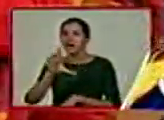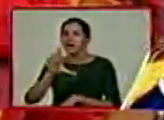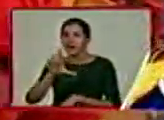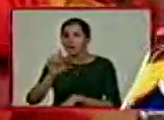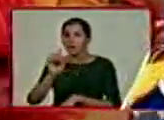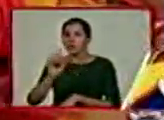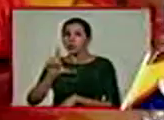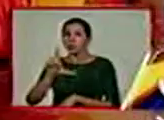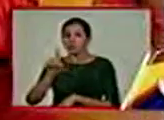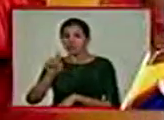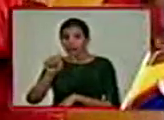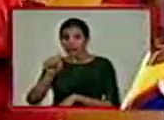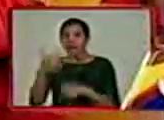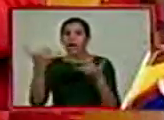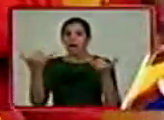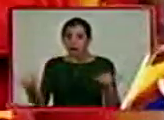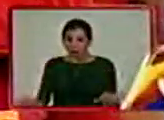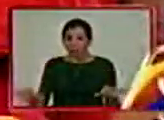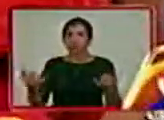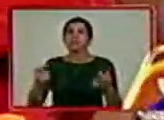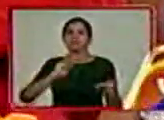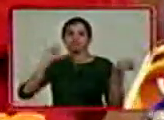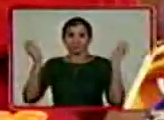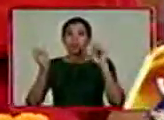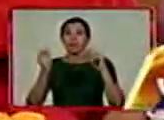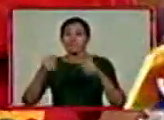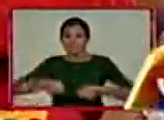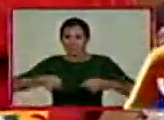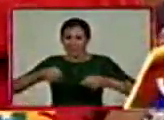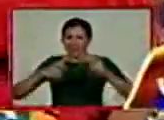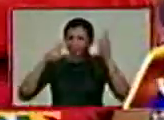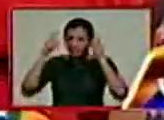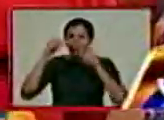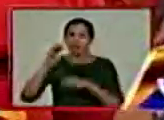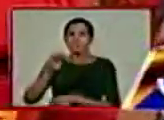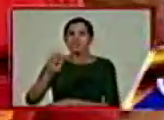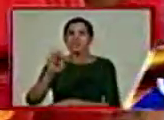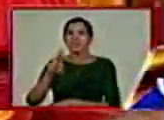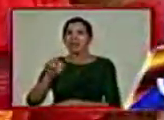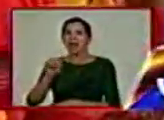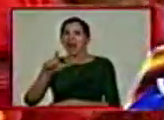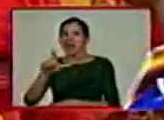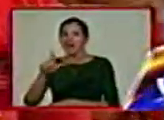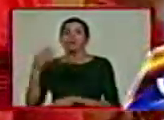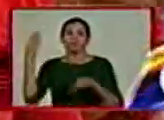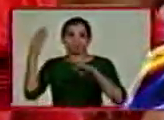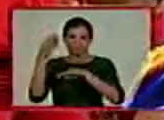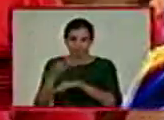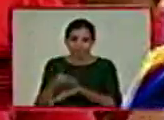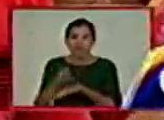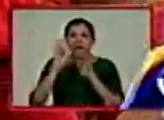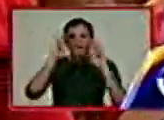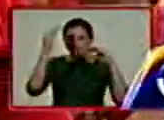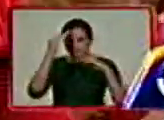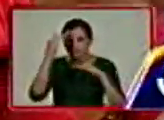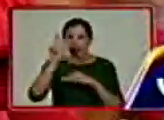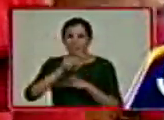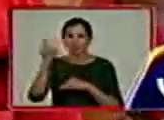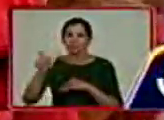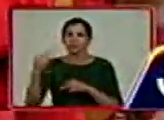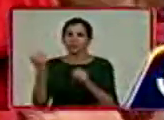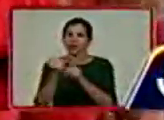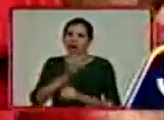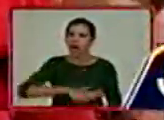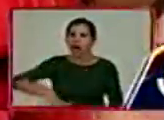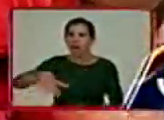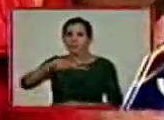urbano, hoy Mercal está presente allá también. Hoy está Mercal atendiendo a los campesinos de